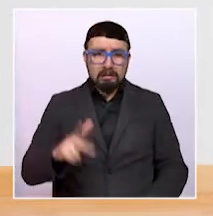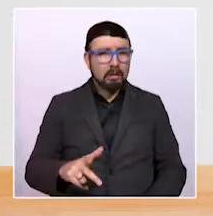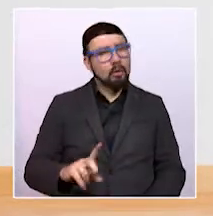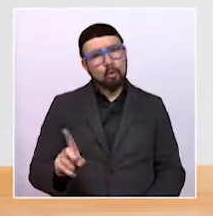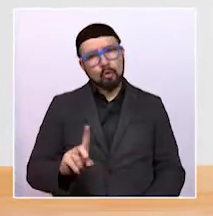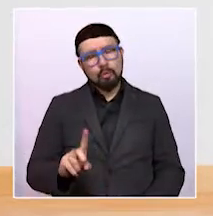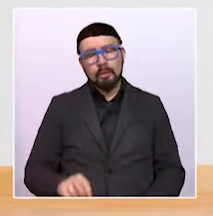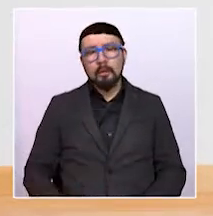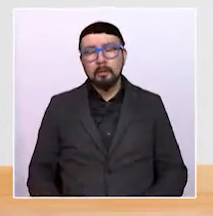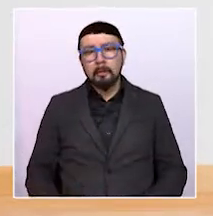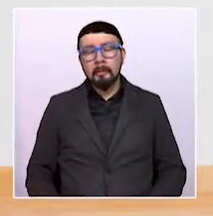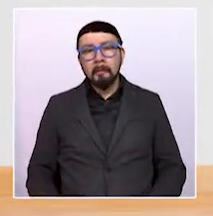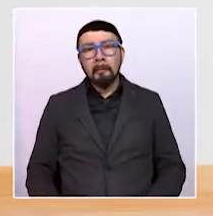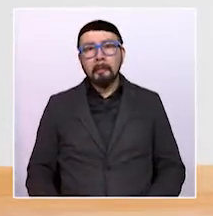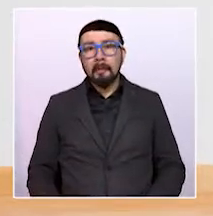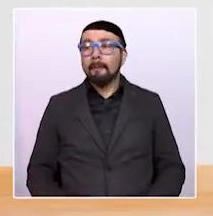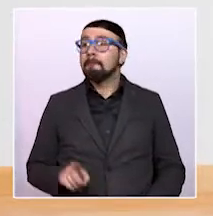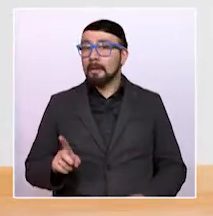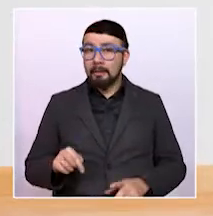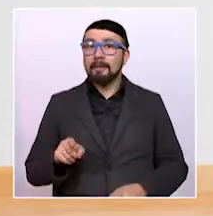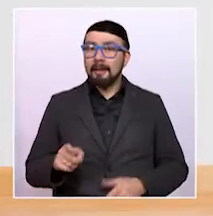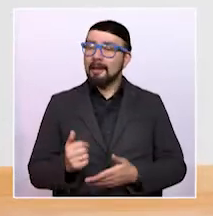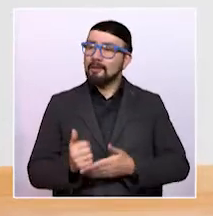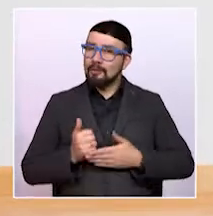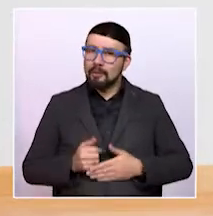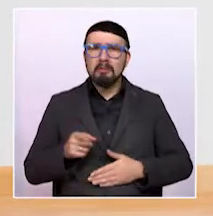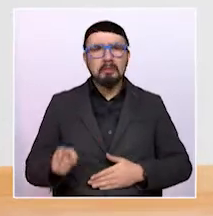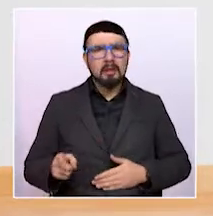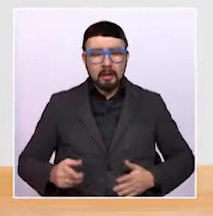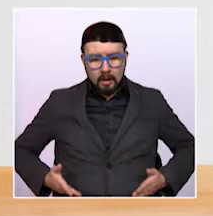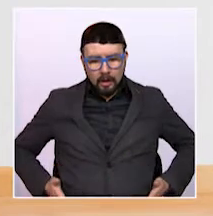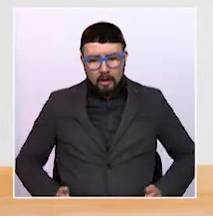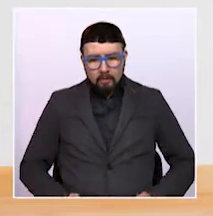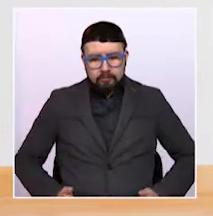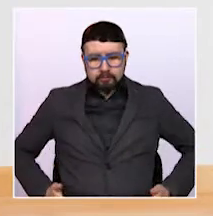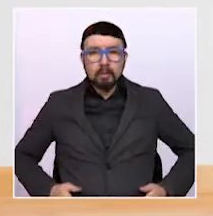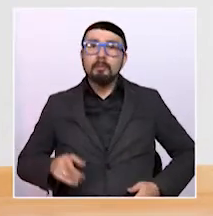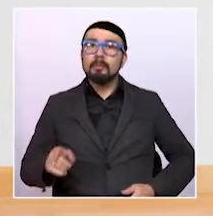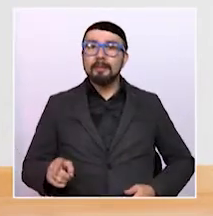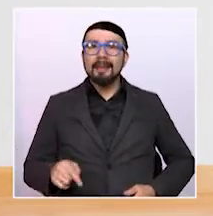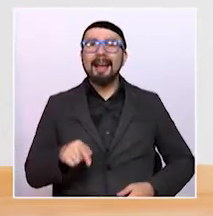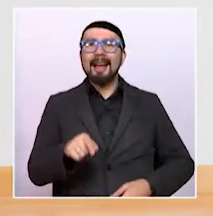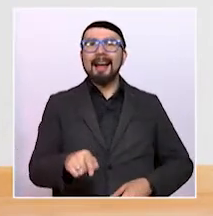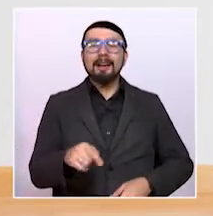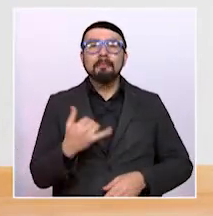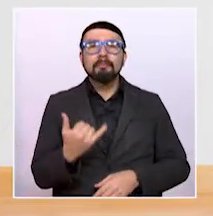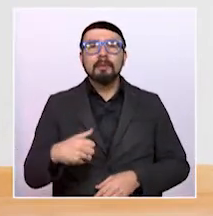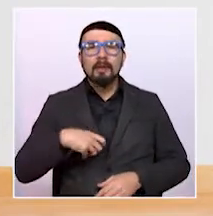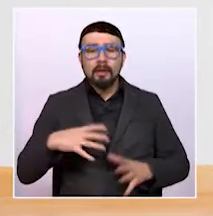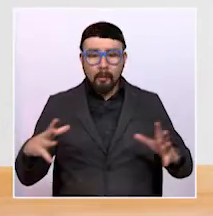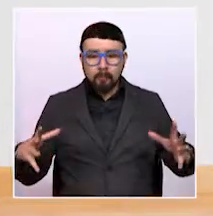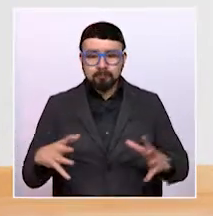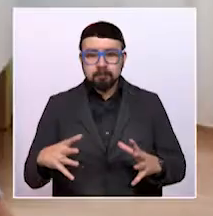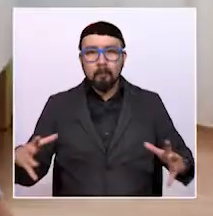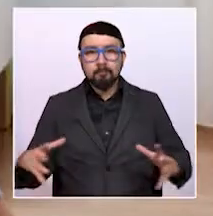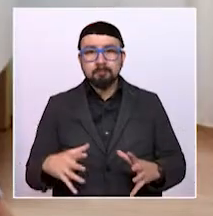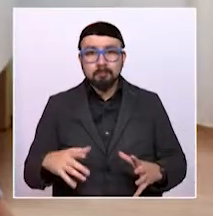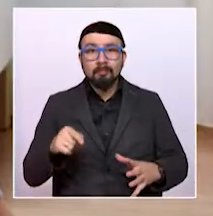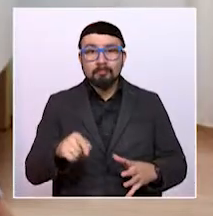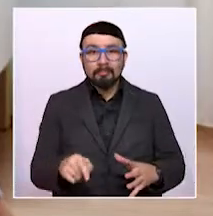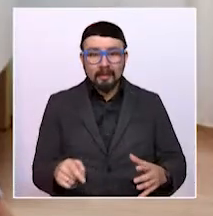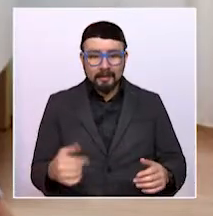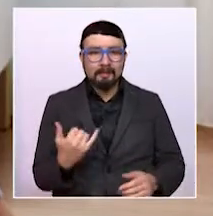muy bueno es que además les sirve para su pelvis son los ejercicios que tengan que ver con el balón de pilates y vemos las imágenes